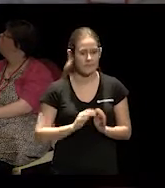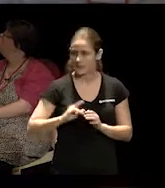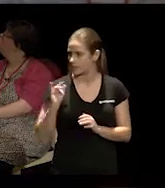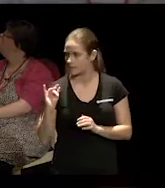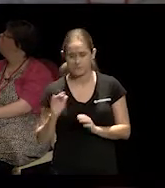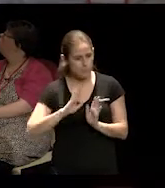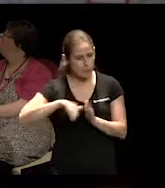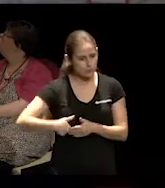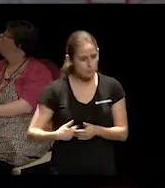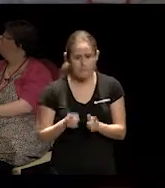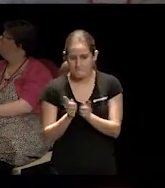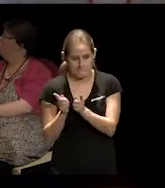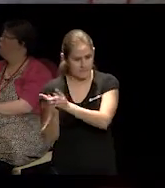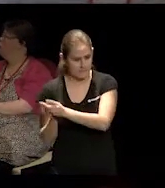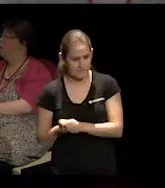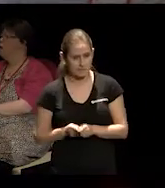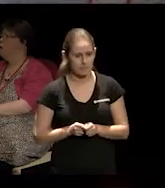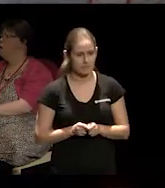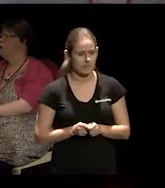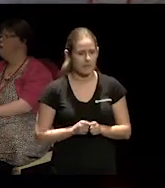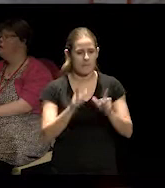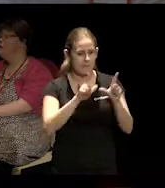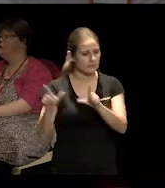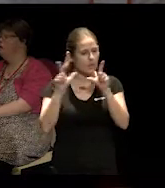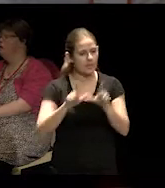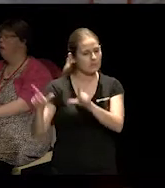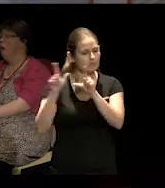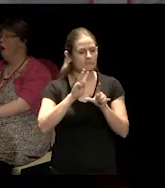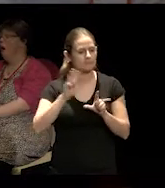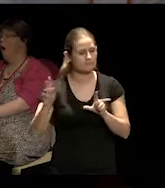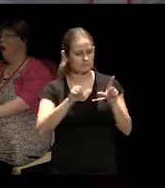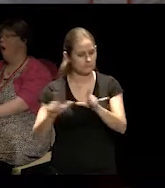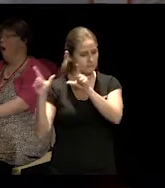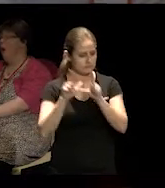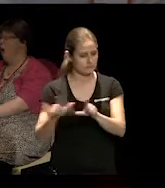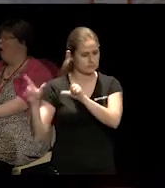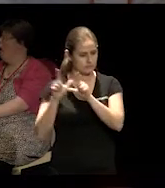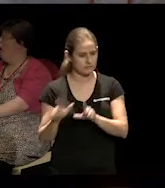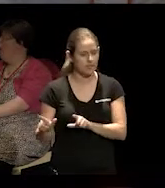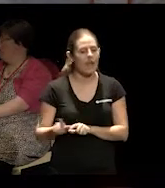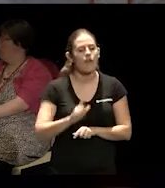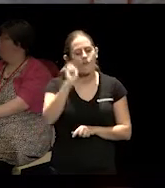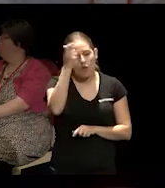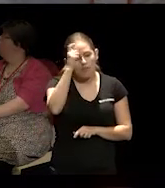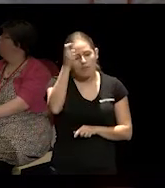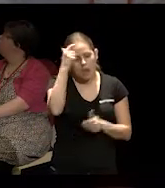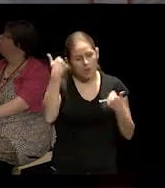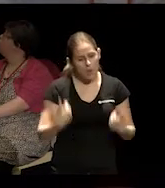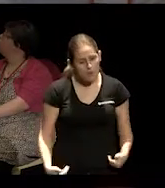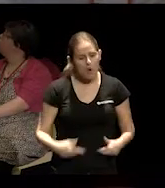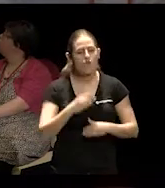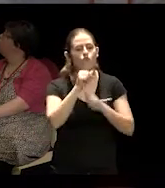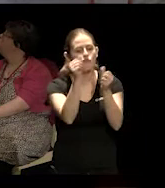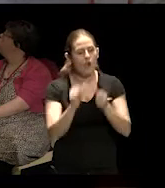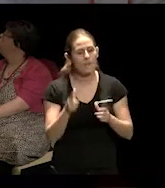bueno, simplemente brevemente vamos a pasar unas diapositivas que van sobre bases físicas, esta toma de conciencia del cuerpo, trabajamos las bases expresivas desde